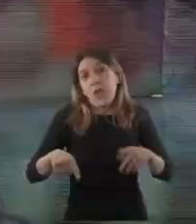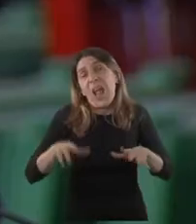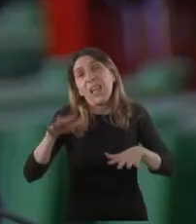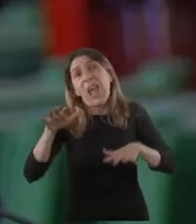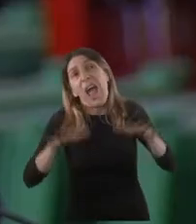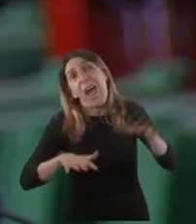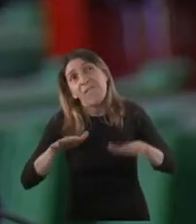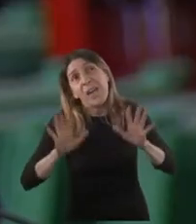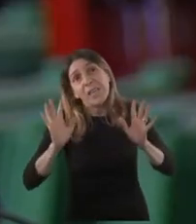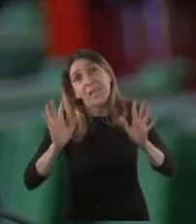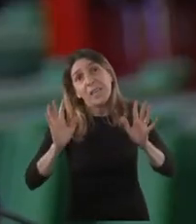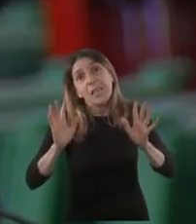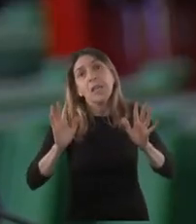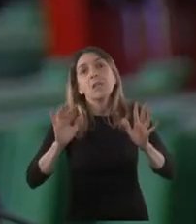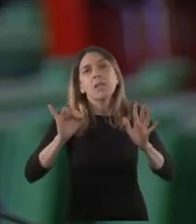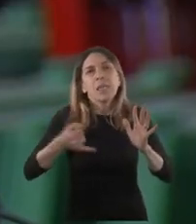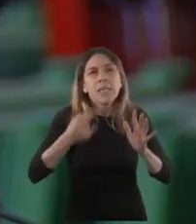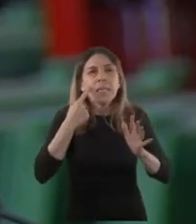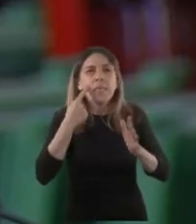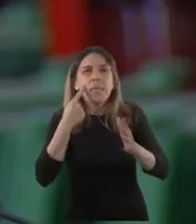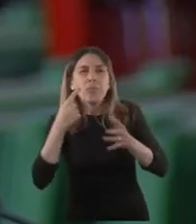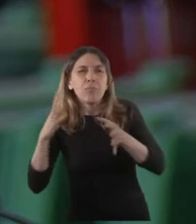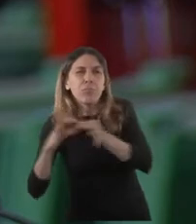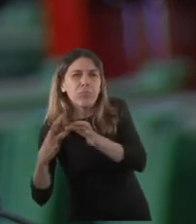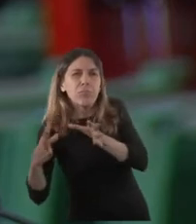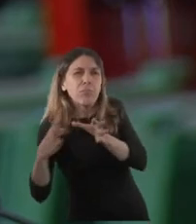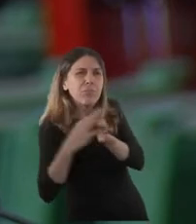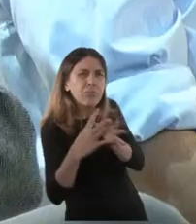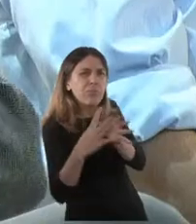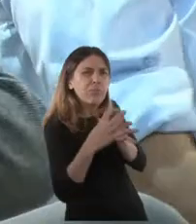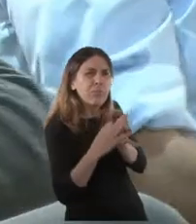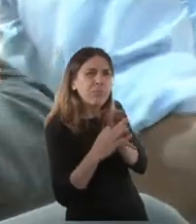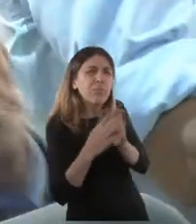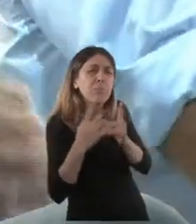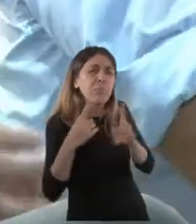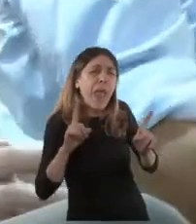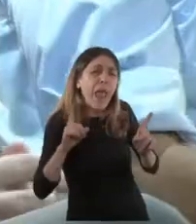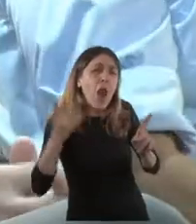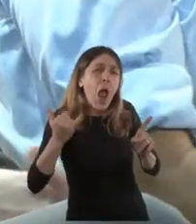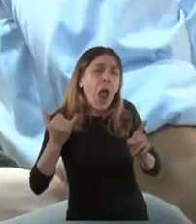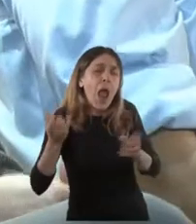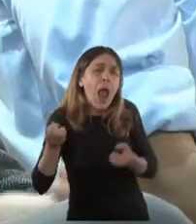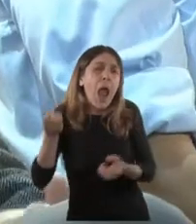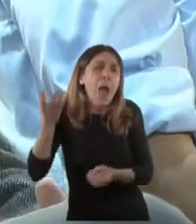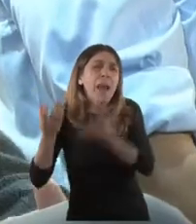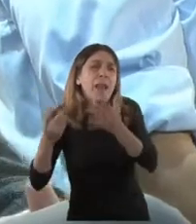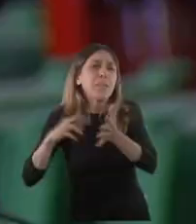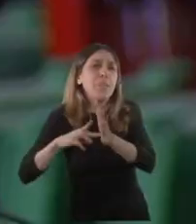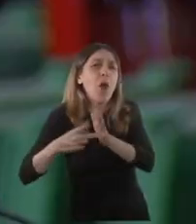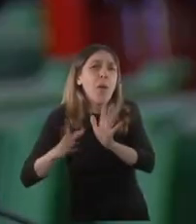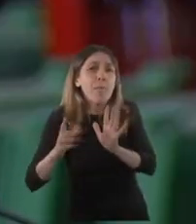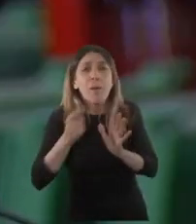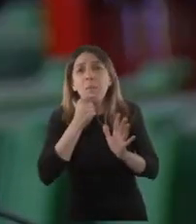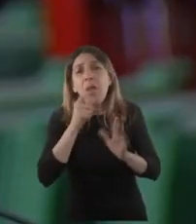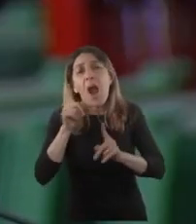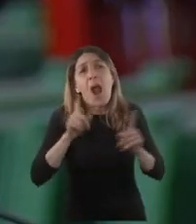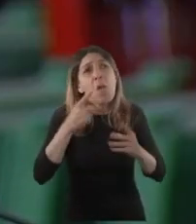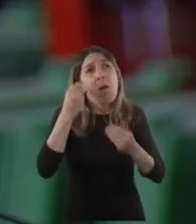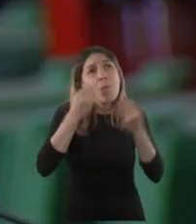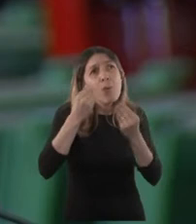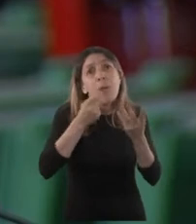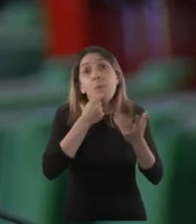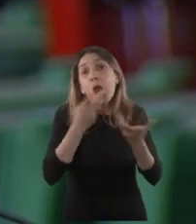veces las gestionamos, articulamos y siempre aparecen algunos problemas. Hoy hay alguna preocupación, como